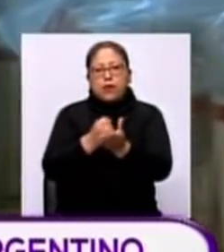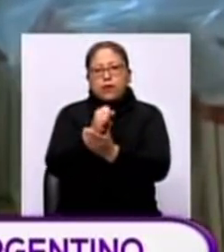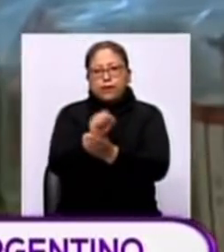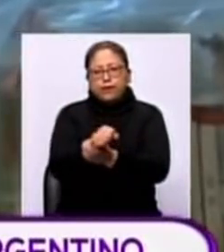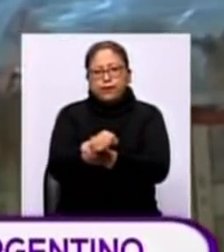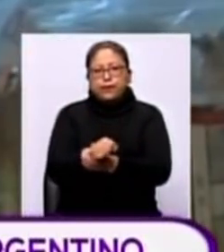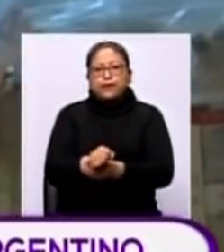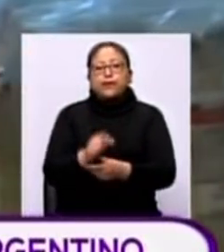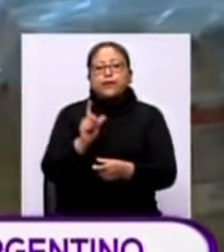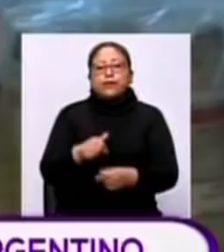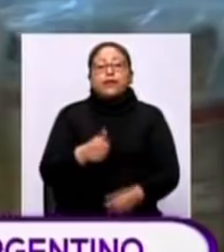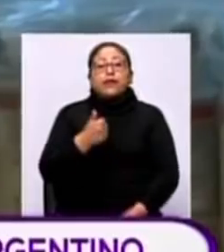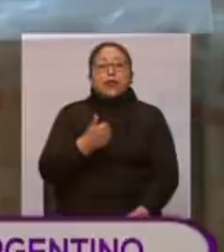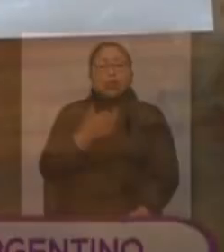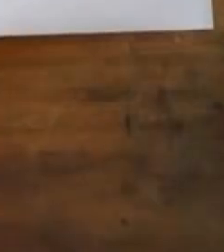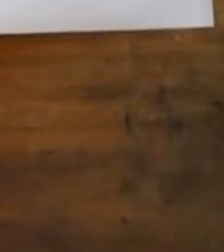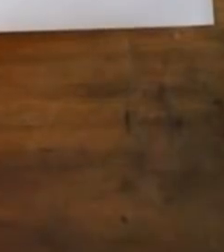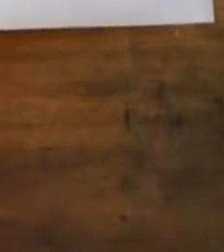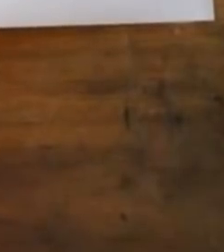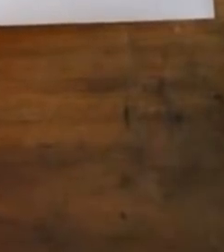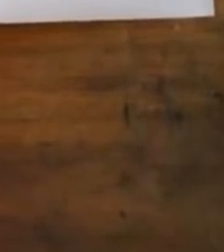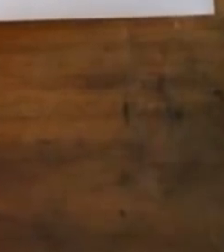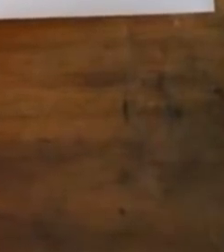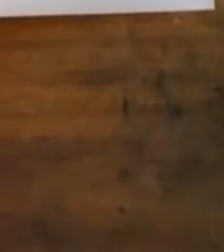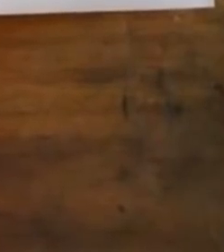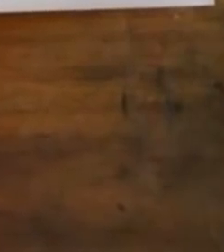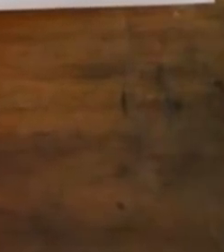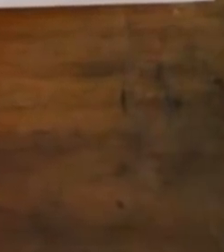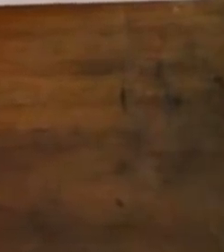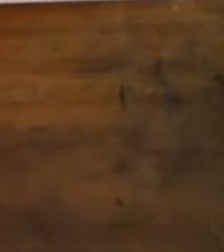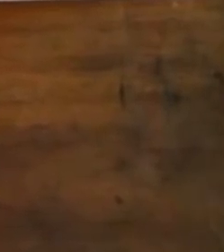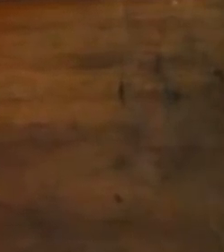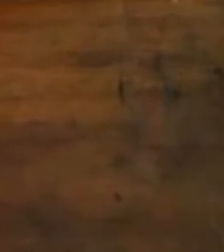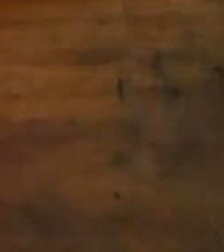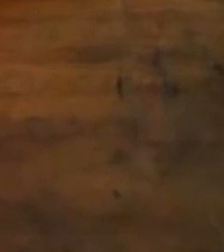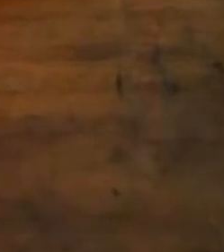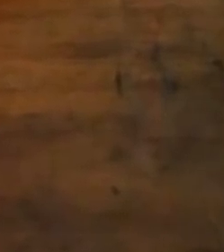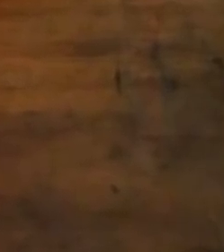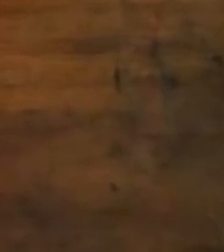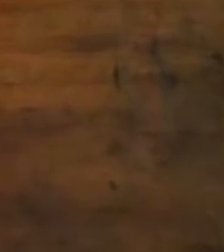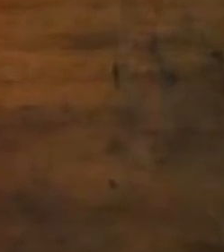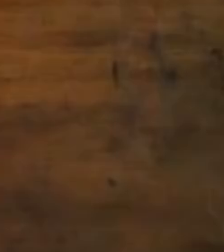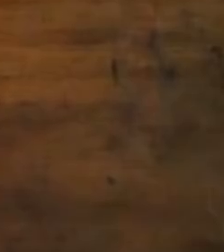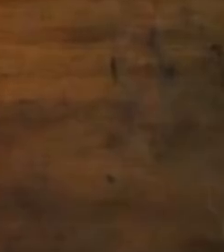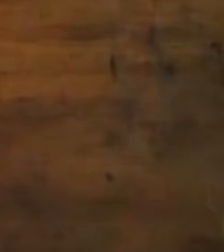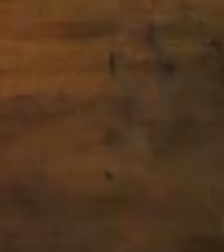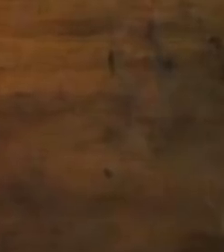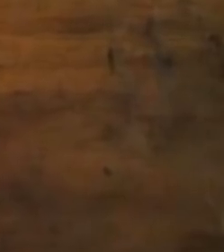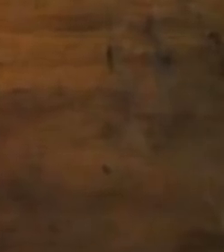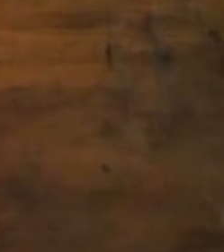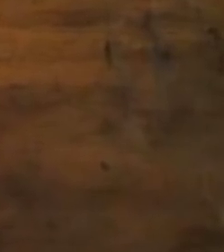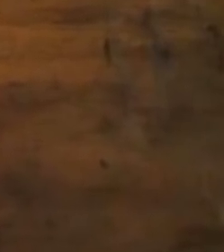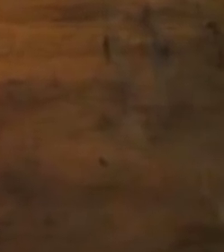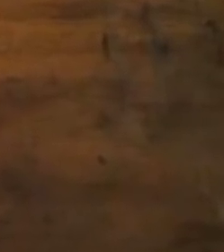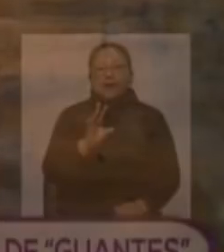Bolivia, habló de una especie de paralelismo con lo que fue el Plan Cóndor en la República Argentina, en